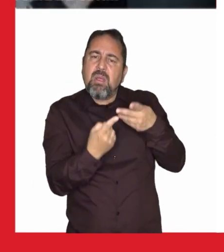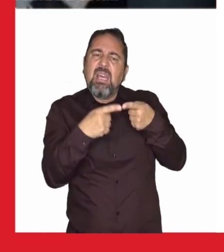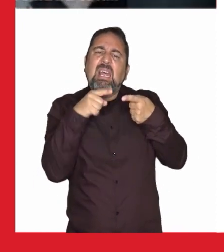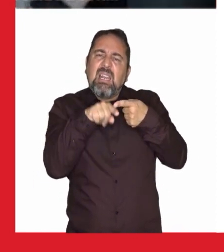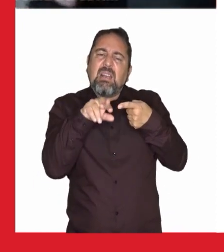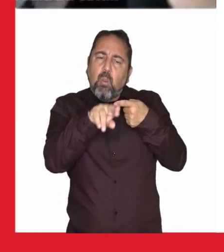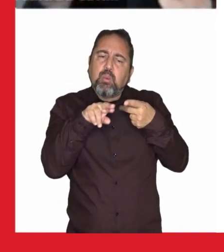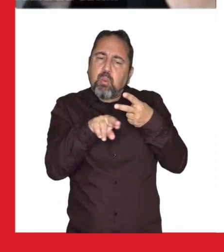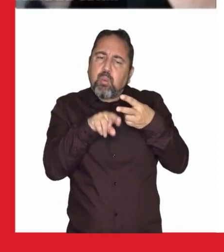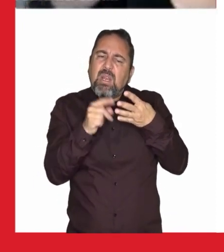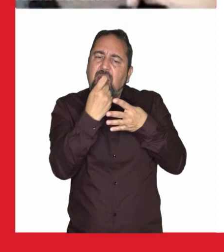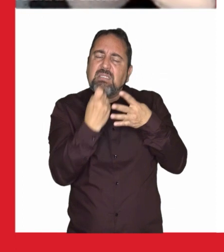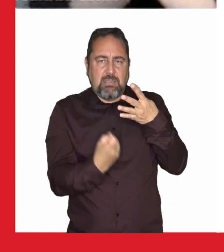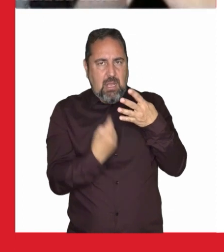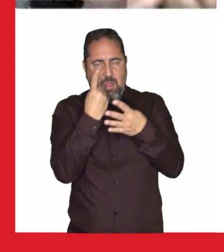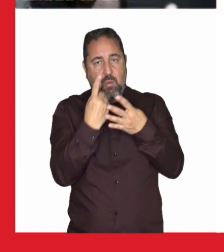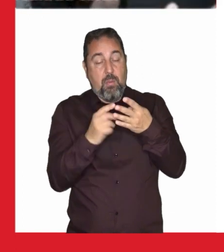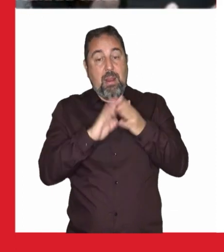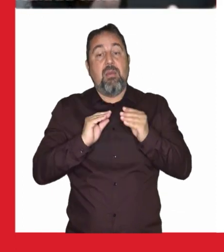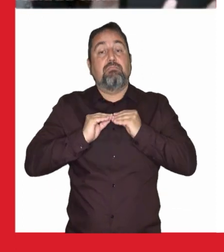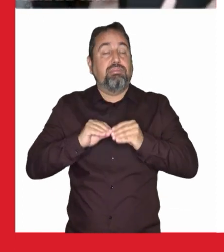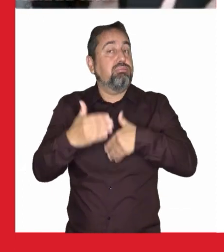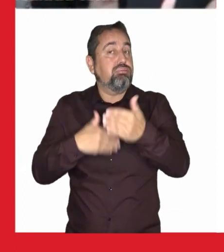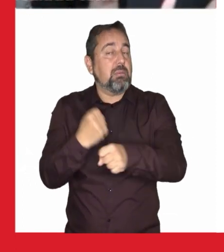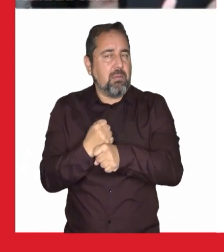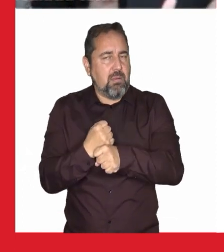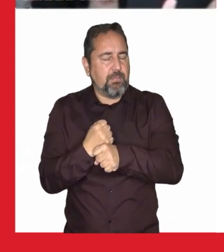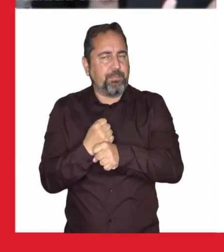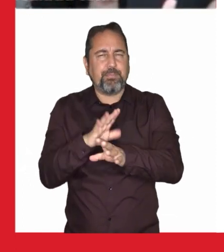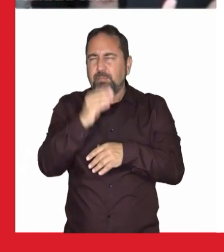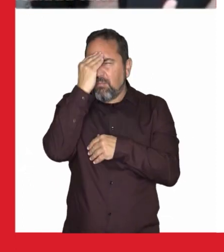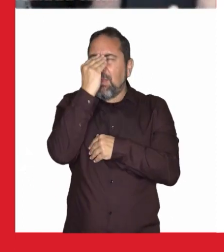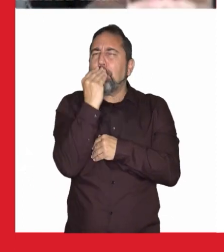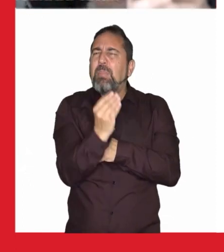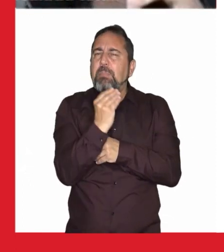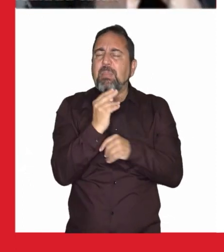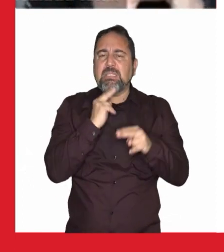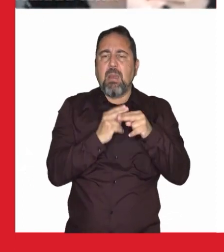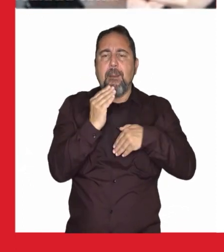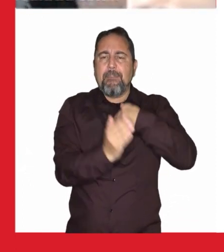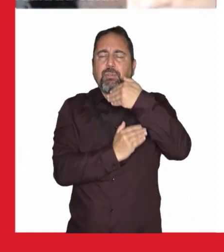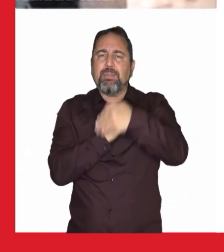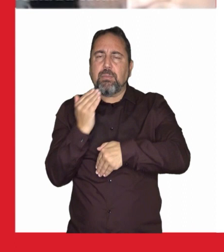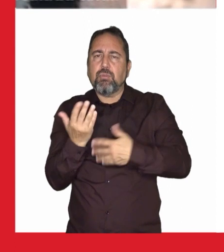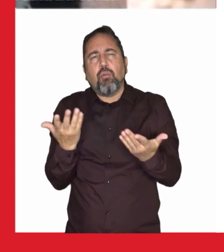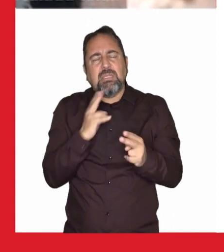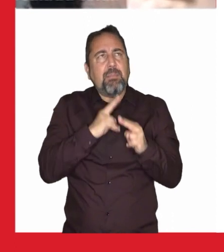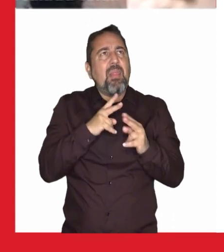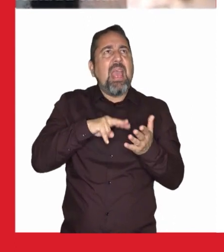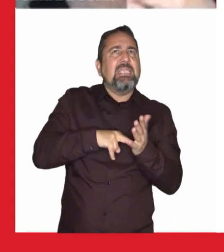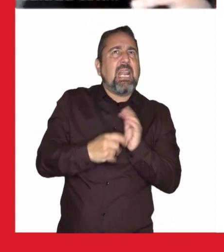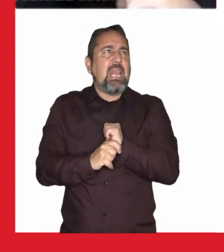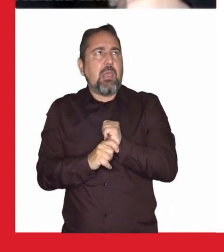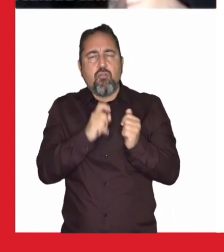qué recursos necesita cada uno de estos procesos para ser ejecutado. ¿Sí? Que penséis muy bien en cada uno de